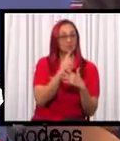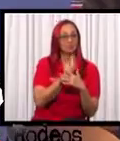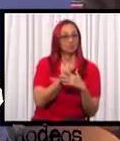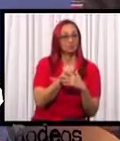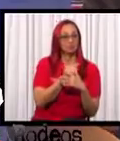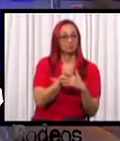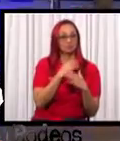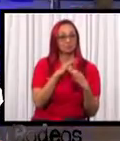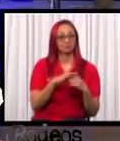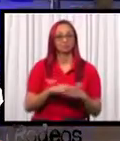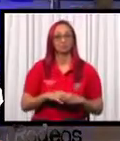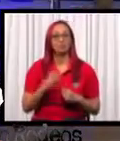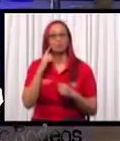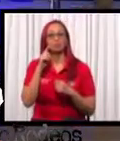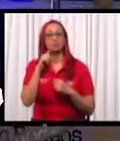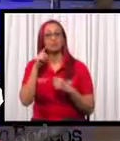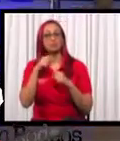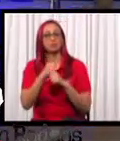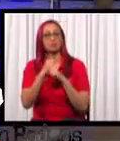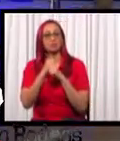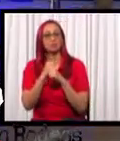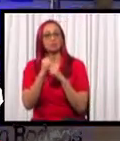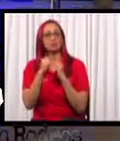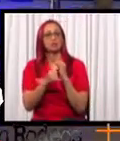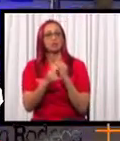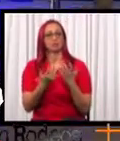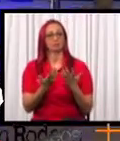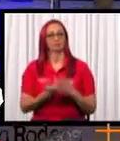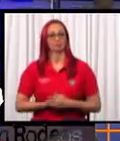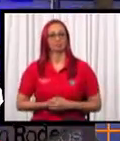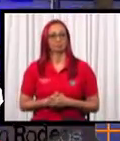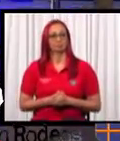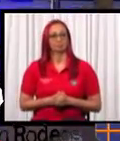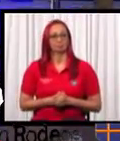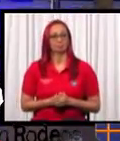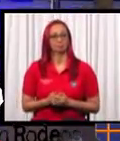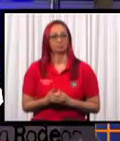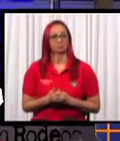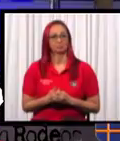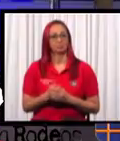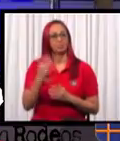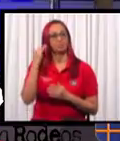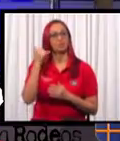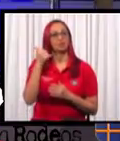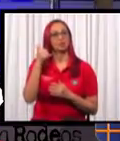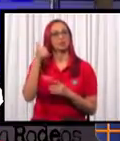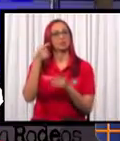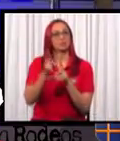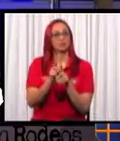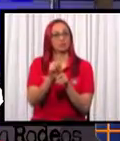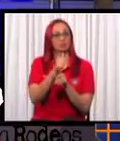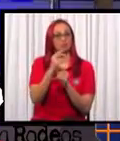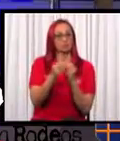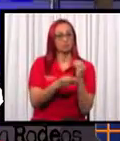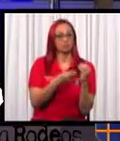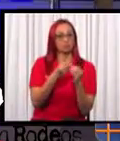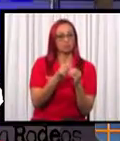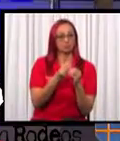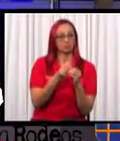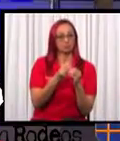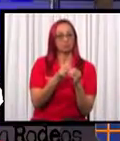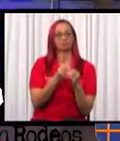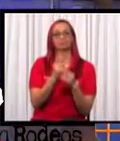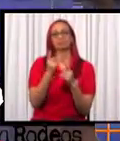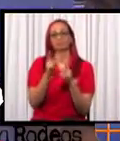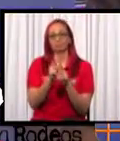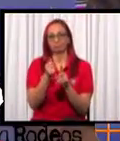ustedes están seguros de que se acaba? Porque eso ha pasado con otros productos, doña Isabel. Eso ha pasado en otros